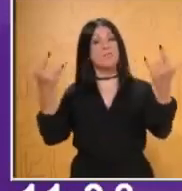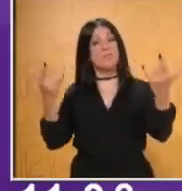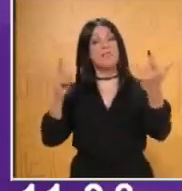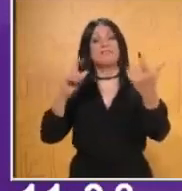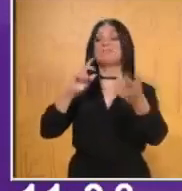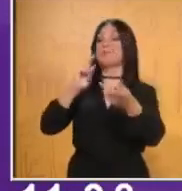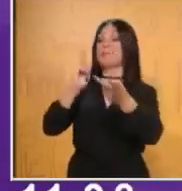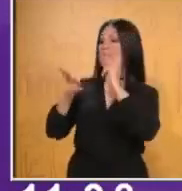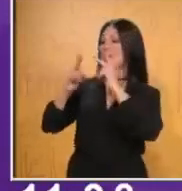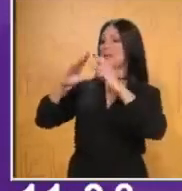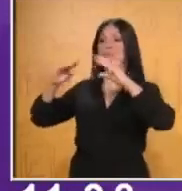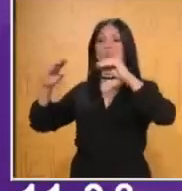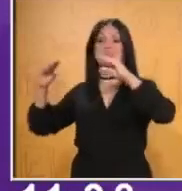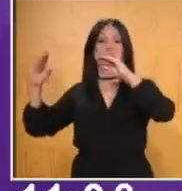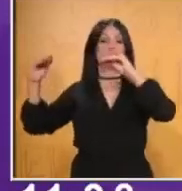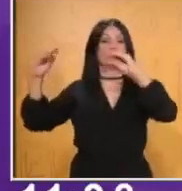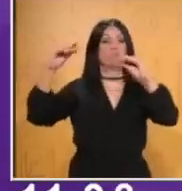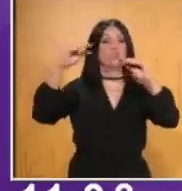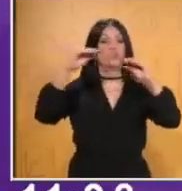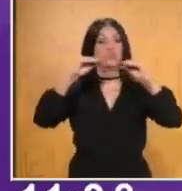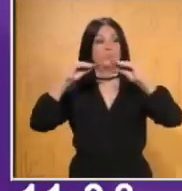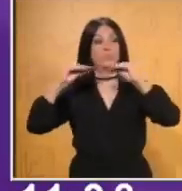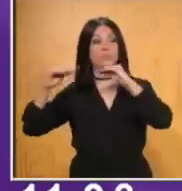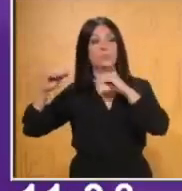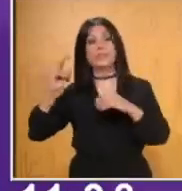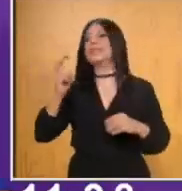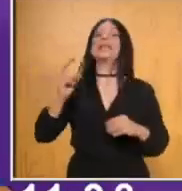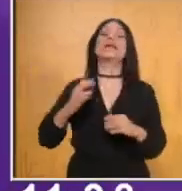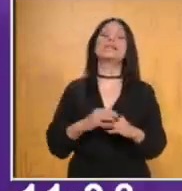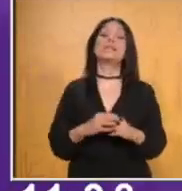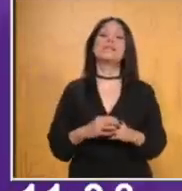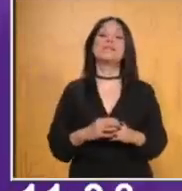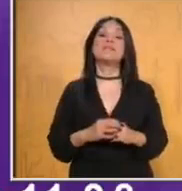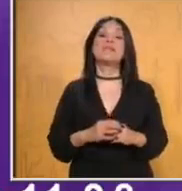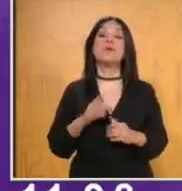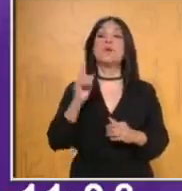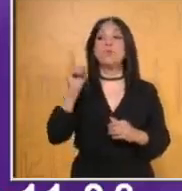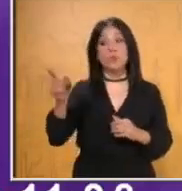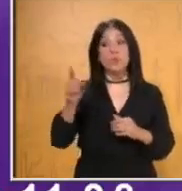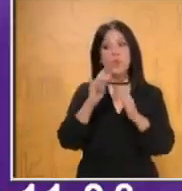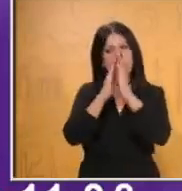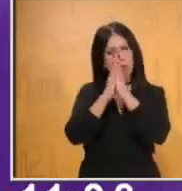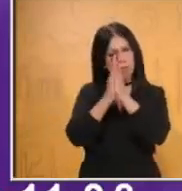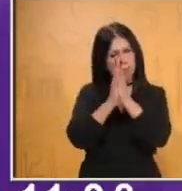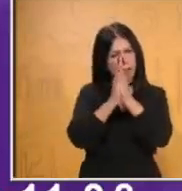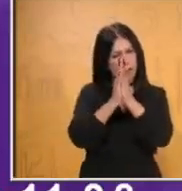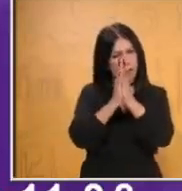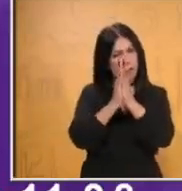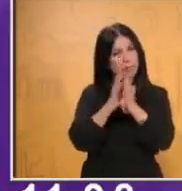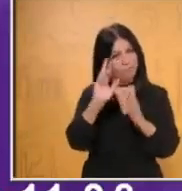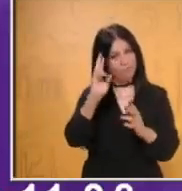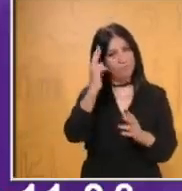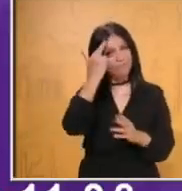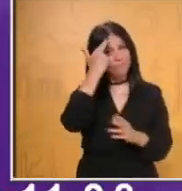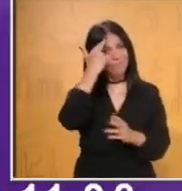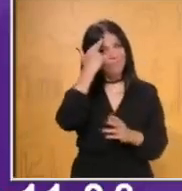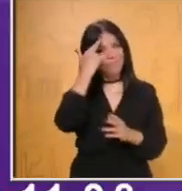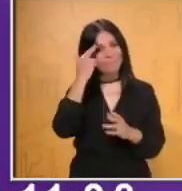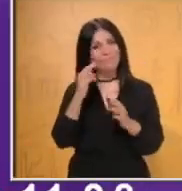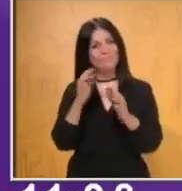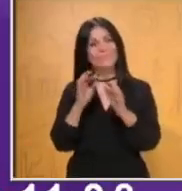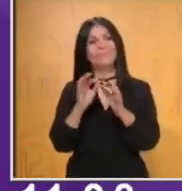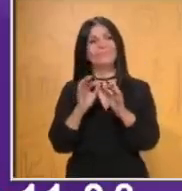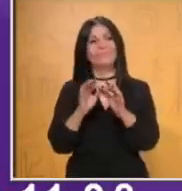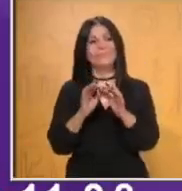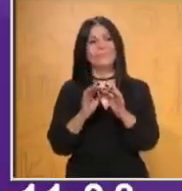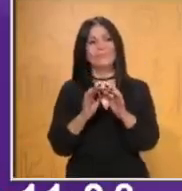Platíquenlo con ellos y eso que más les llamó la atención, llévenlo a su vida diaria. ¿Qué les recuerda a ese párrafo que les gustó